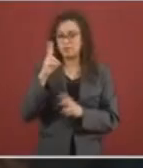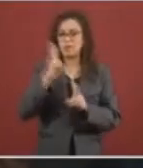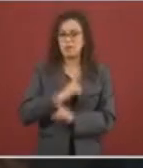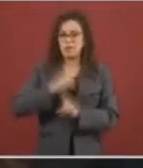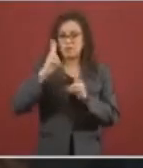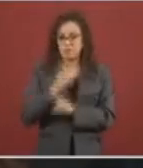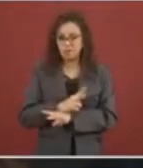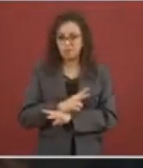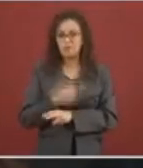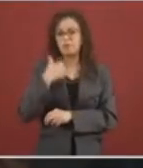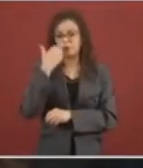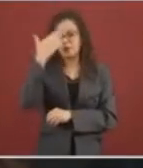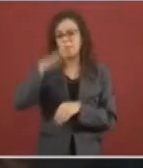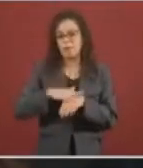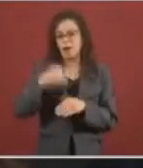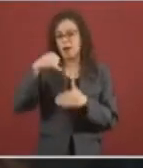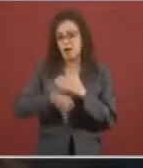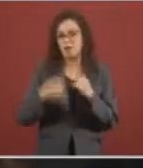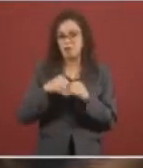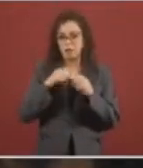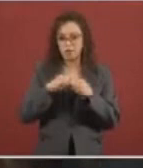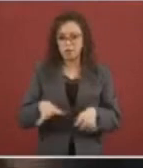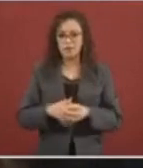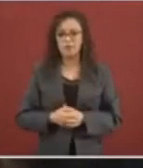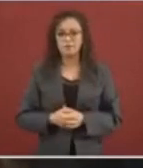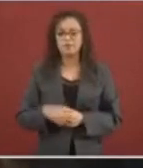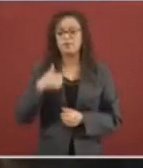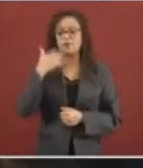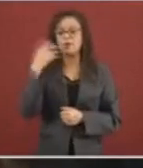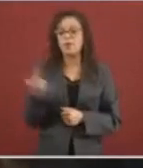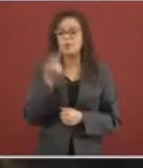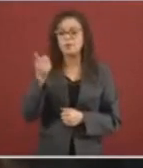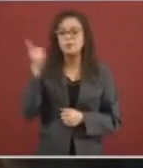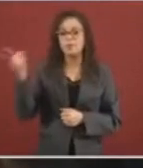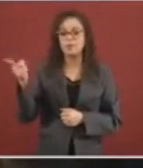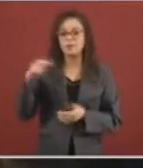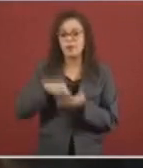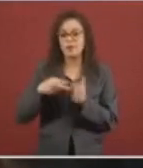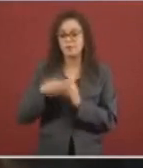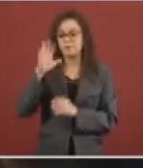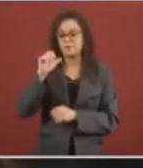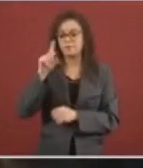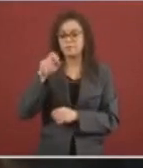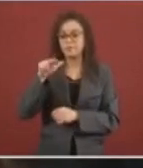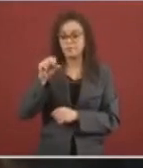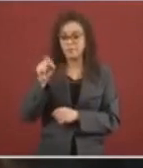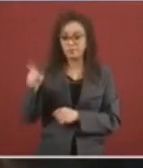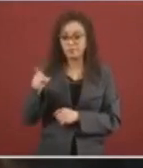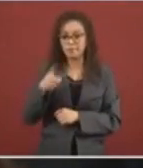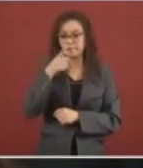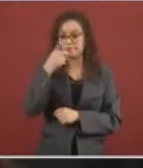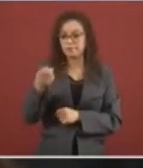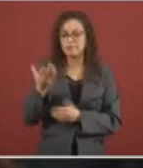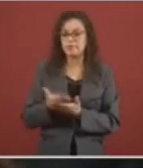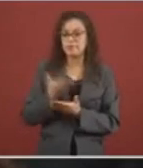Y también, finalmente, preguntarle, ayer el ingeniero Cárdenas y algunos otros intelectuales firman un desplegado pidiéndole una